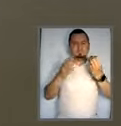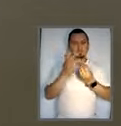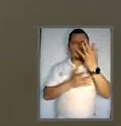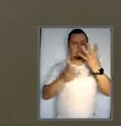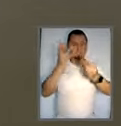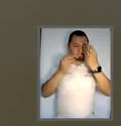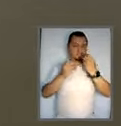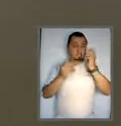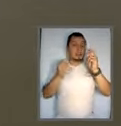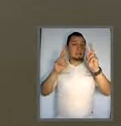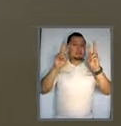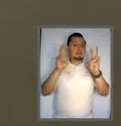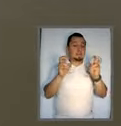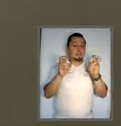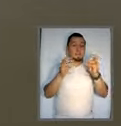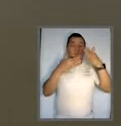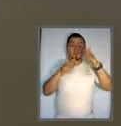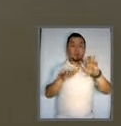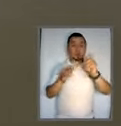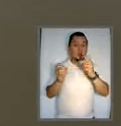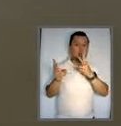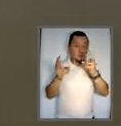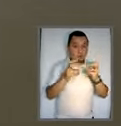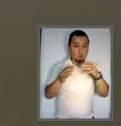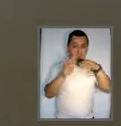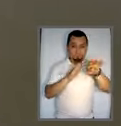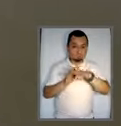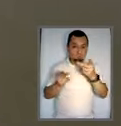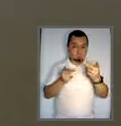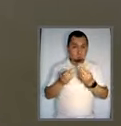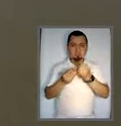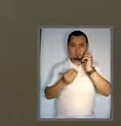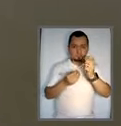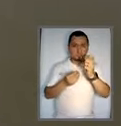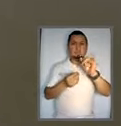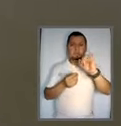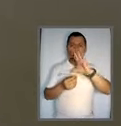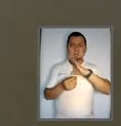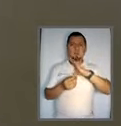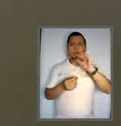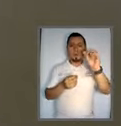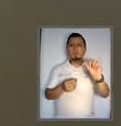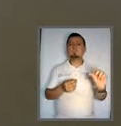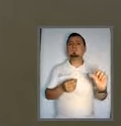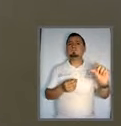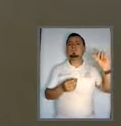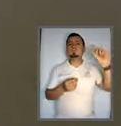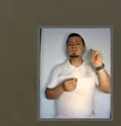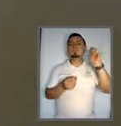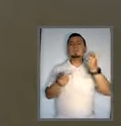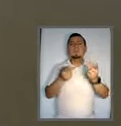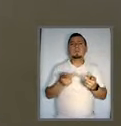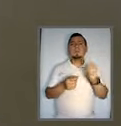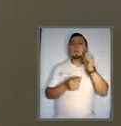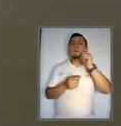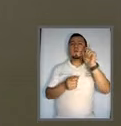aprendizajes. En el tema sobre los robos, decir que efectivamente se tuvo un incremento, pero es un incremento similar al que se